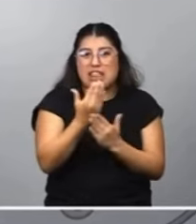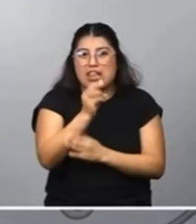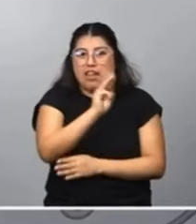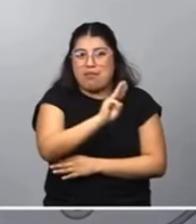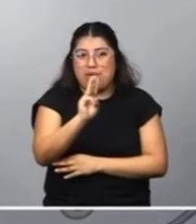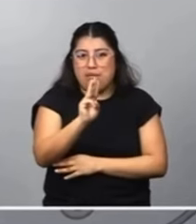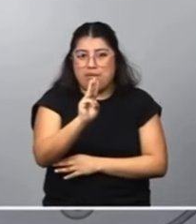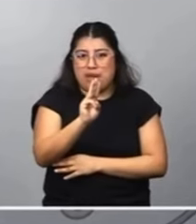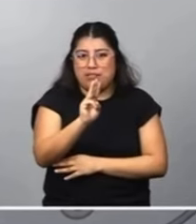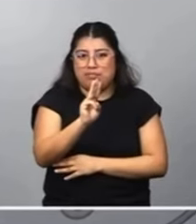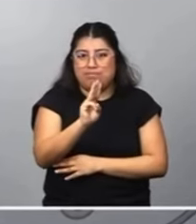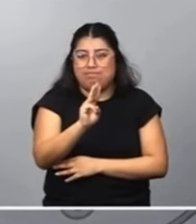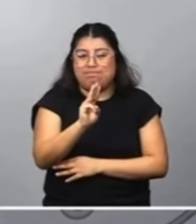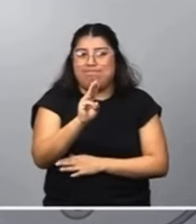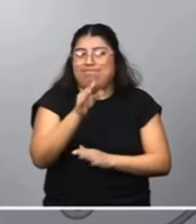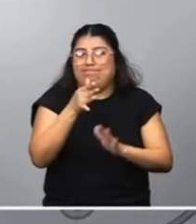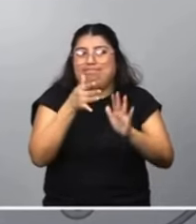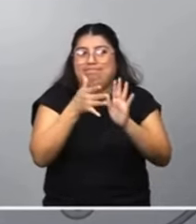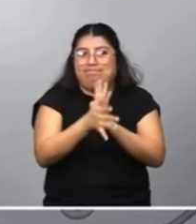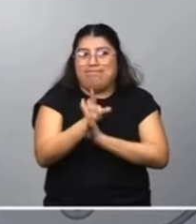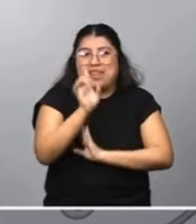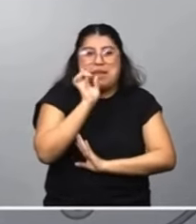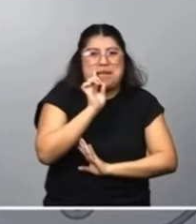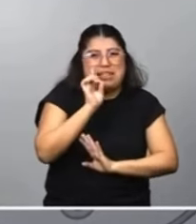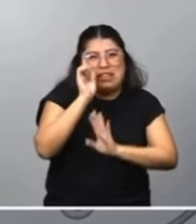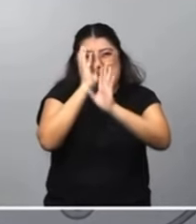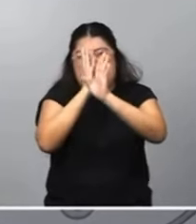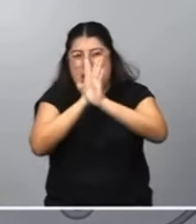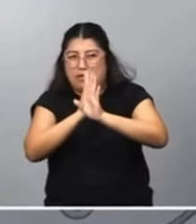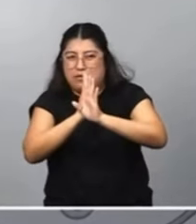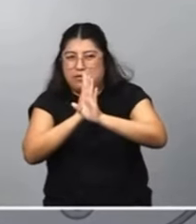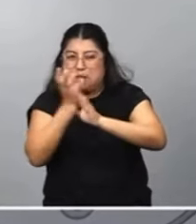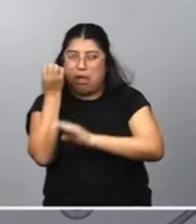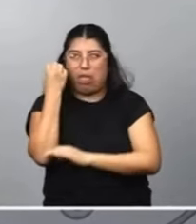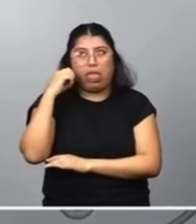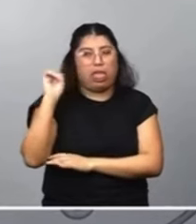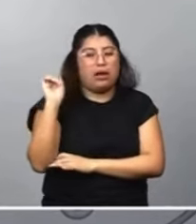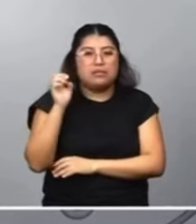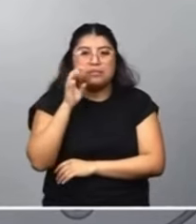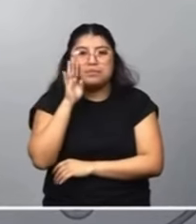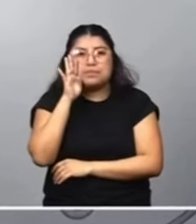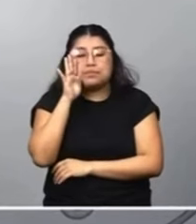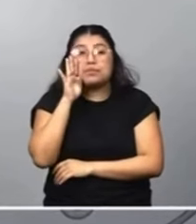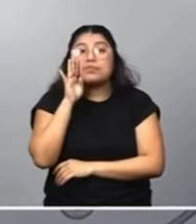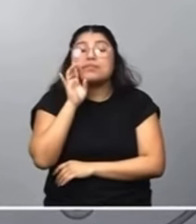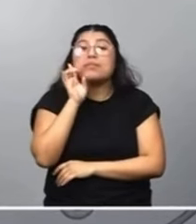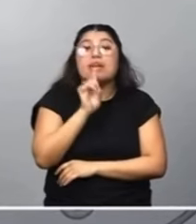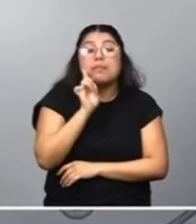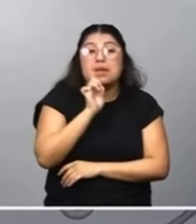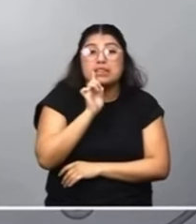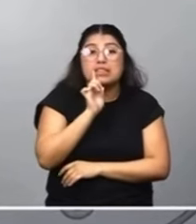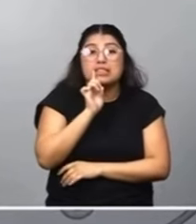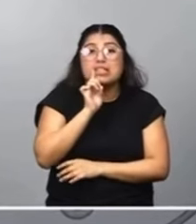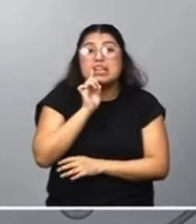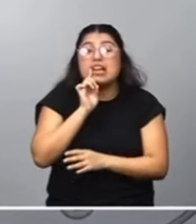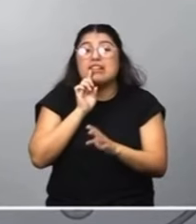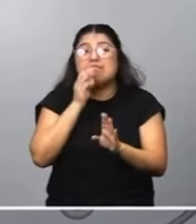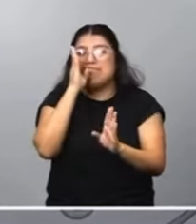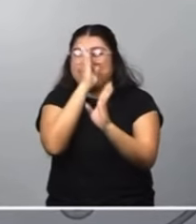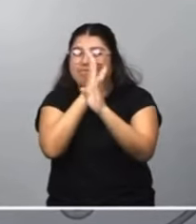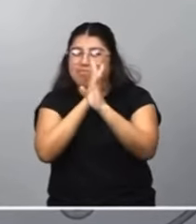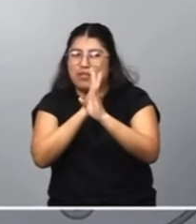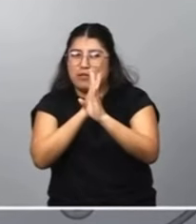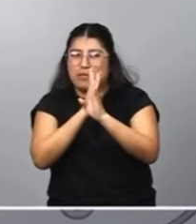demoledor mentiras opacidad e hipocresía mentira opacidad